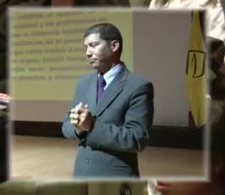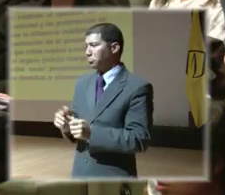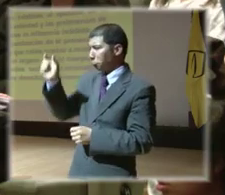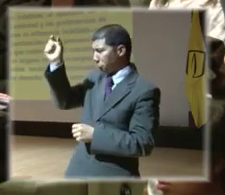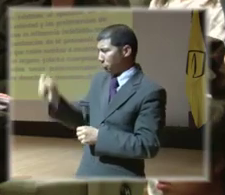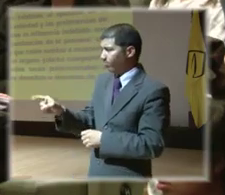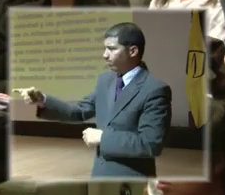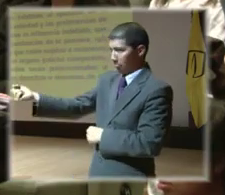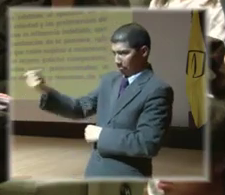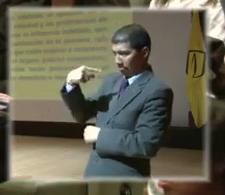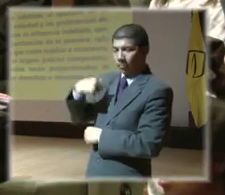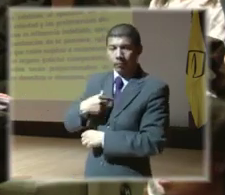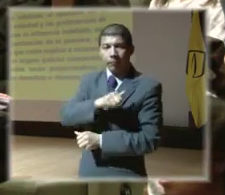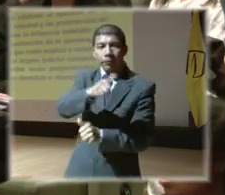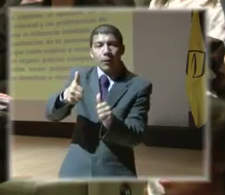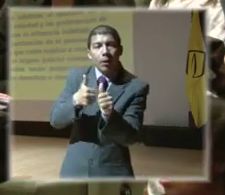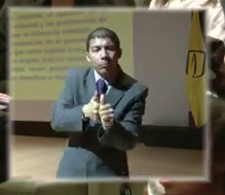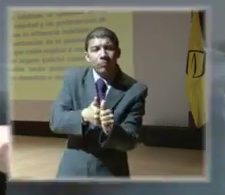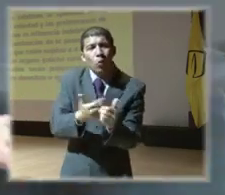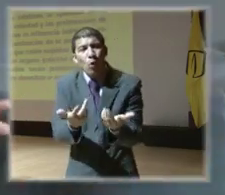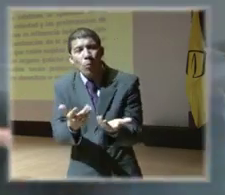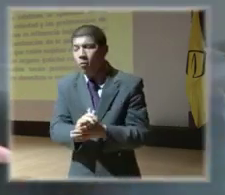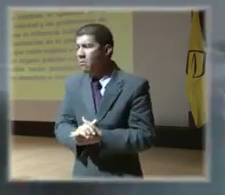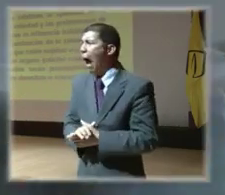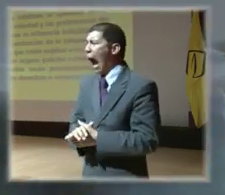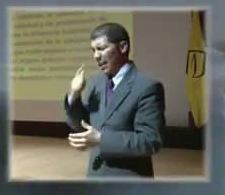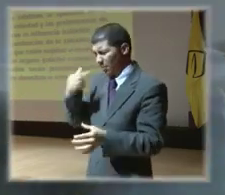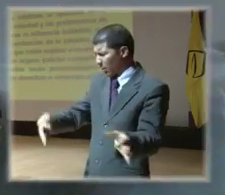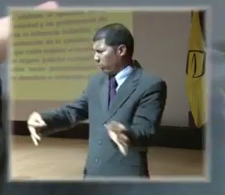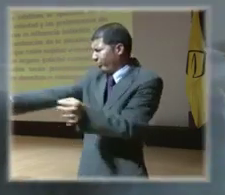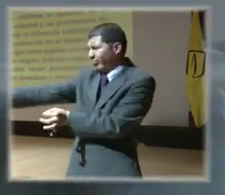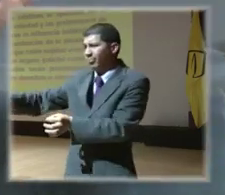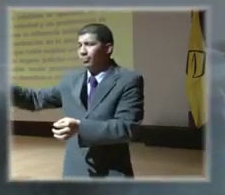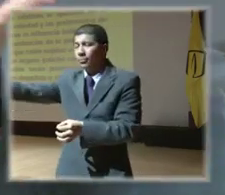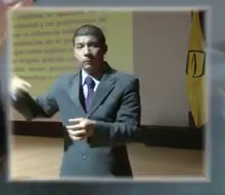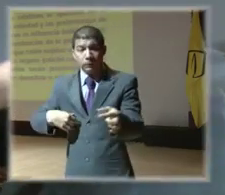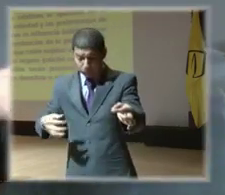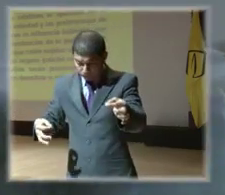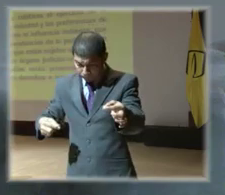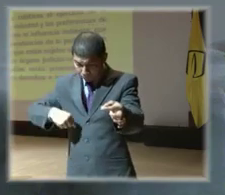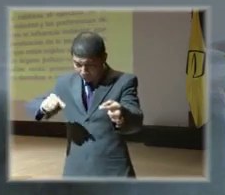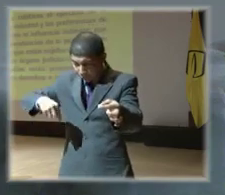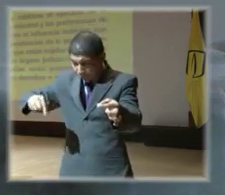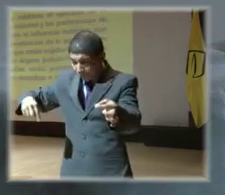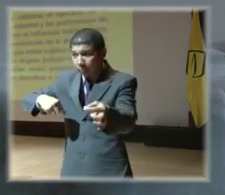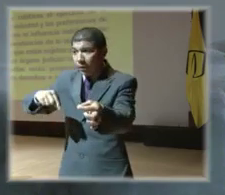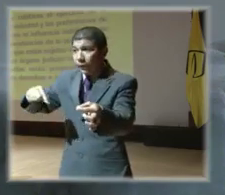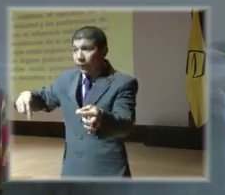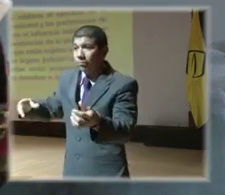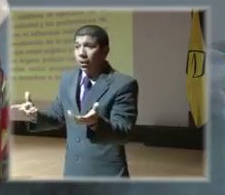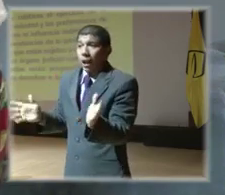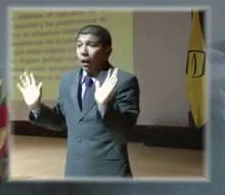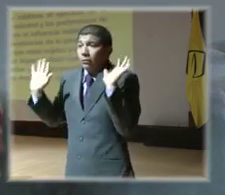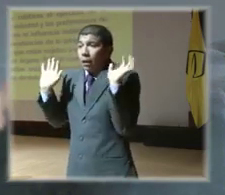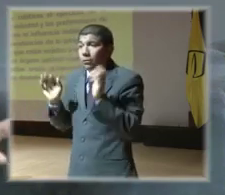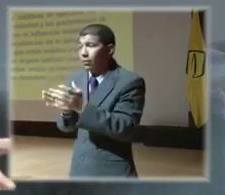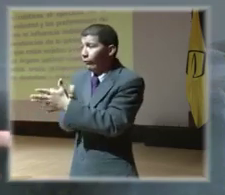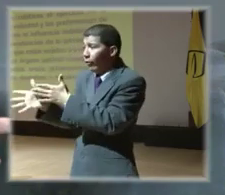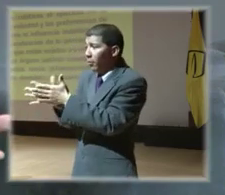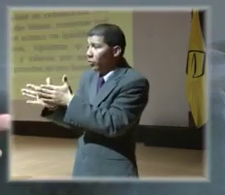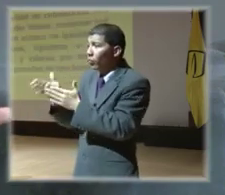claro, usted lo que tiene que hacer es llenar este formulario, ir al juez de familia y no sé qué, que además es un proceso costoso, largo, en fin, sino, ¿por